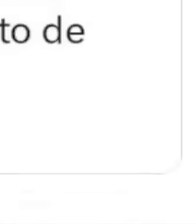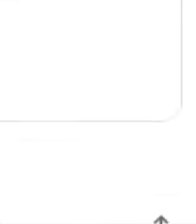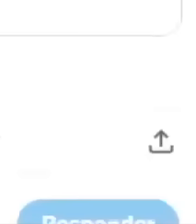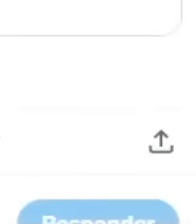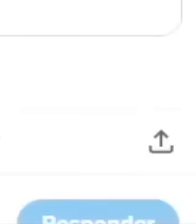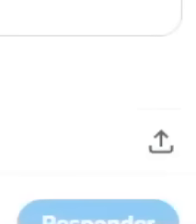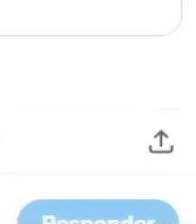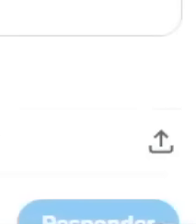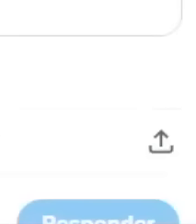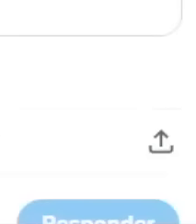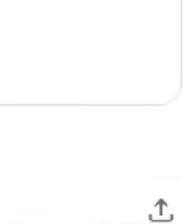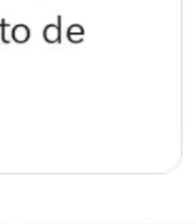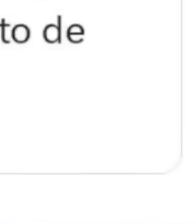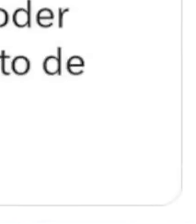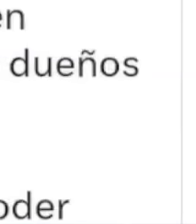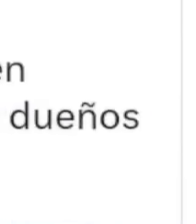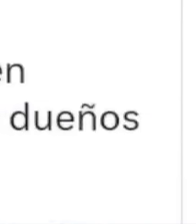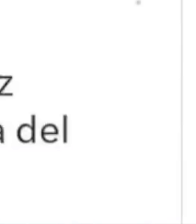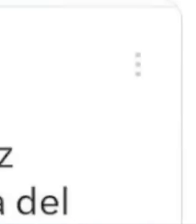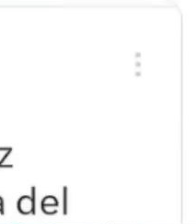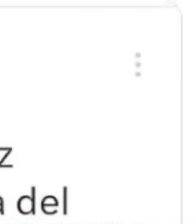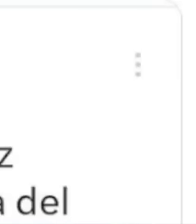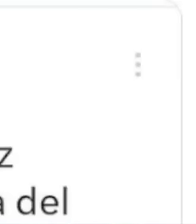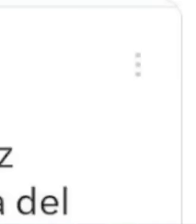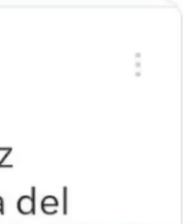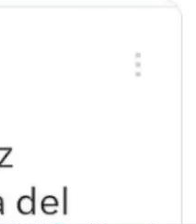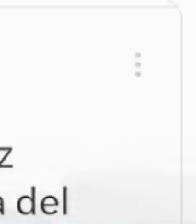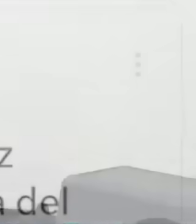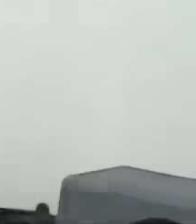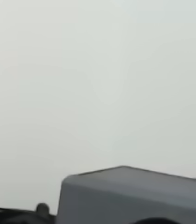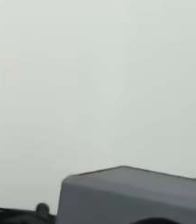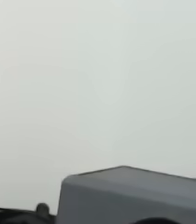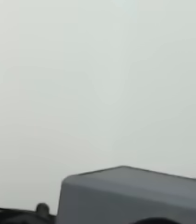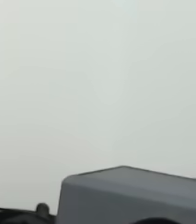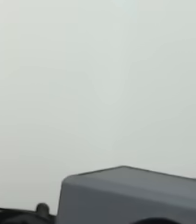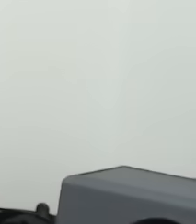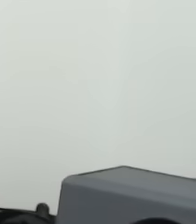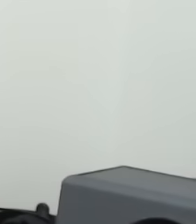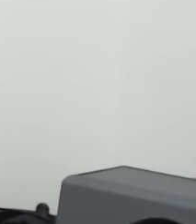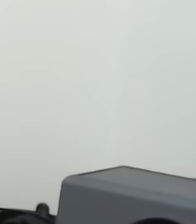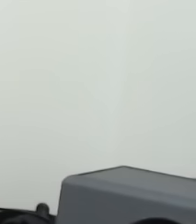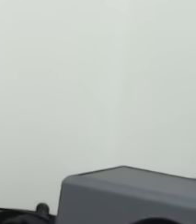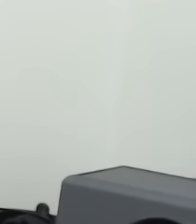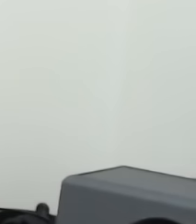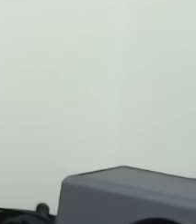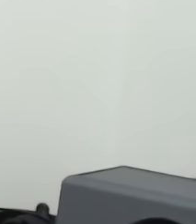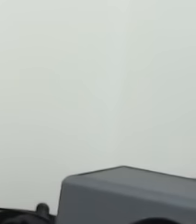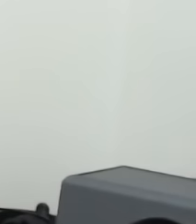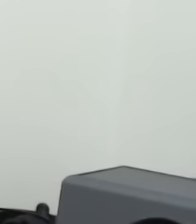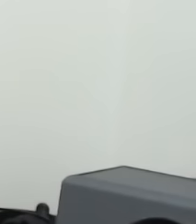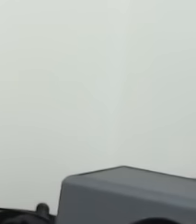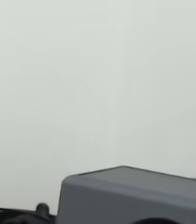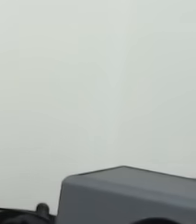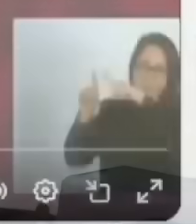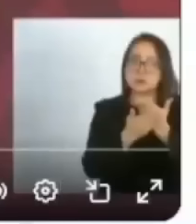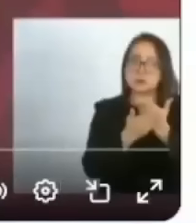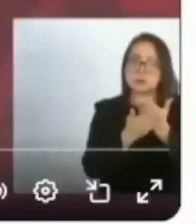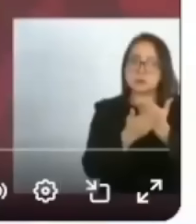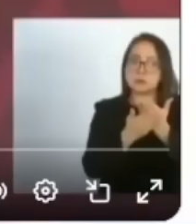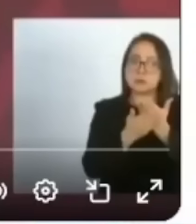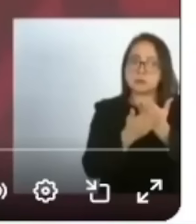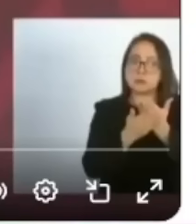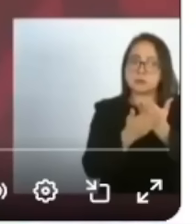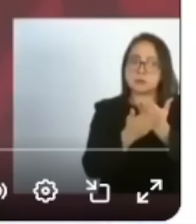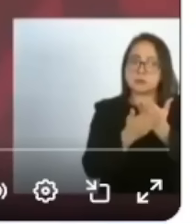que tuvo un intento de esto bueno Ahí está lo que decía y y nada pues es que los puso muy